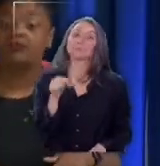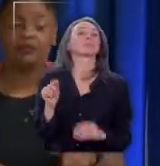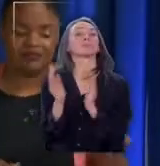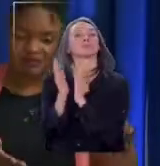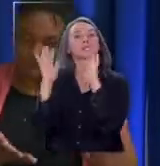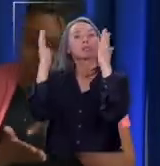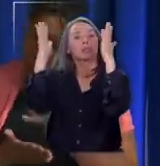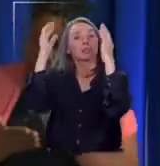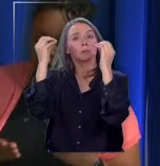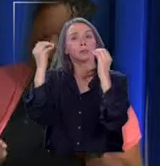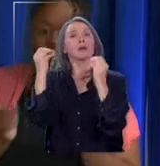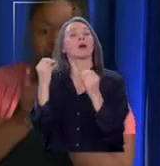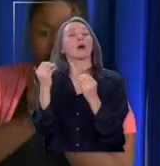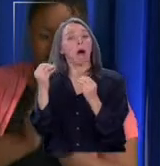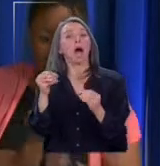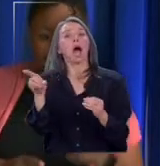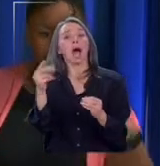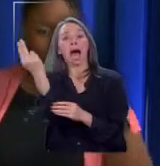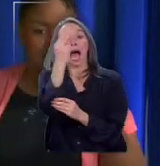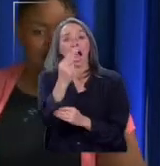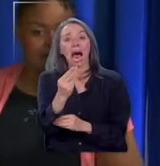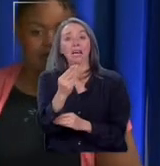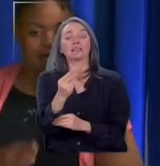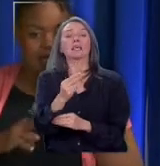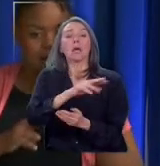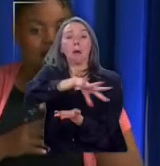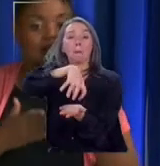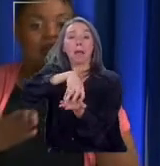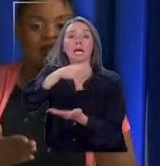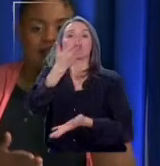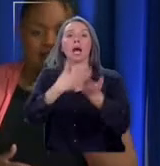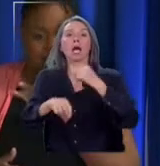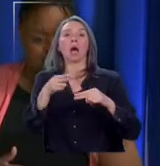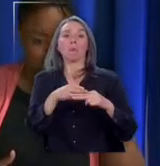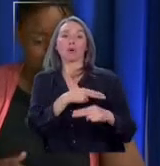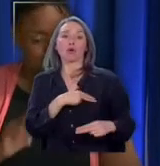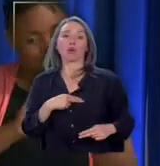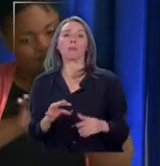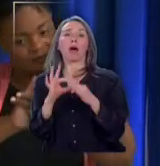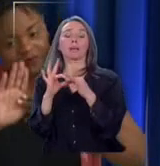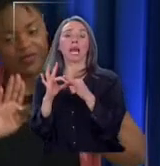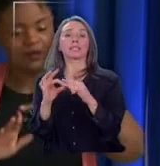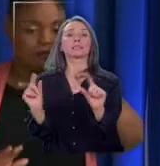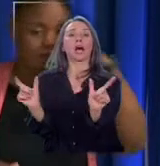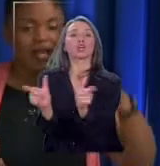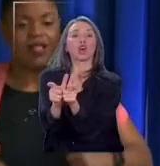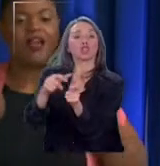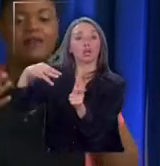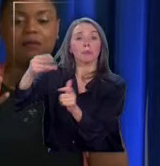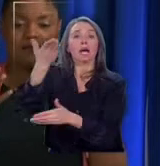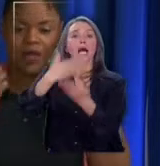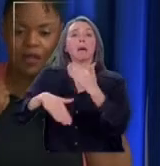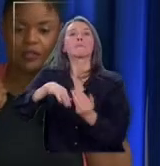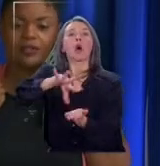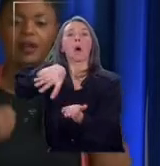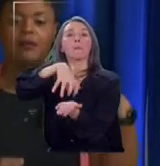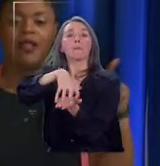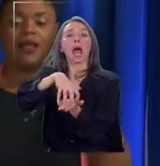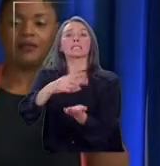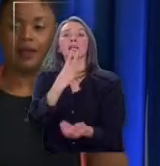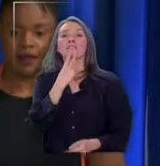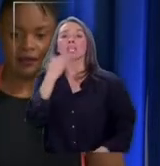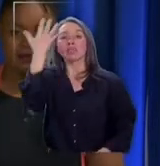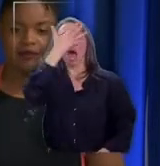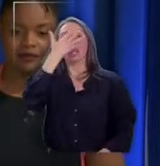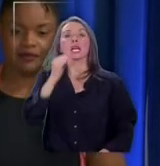aplaudimos la obra de arte y hemos cambiado el nombre de una plaza estoy agradecida del consejo que aprobó r nombrarla como Plaza de la vida negra